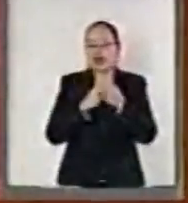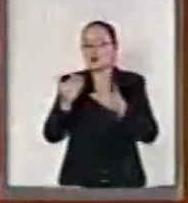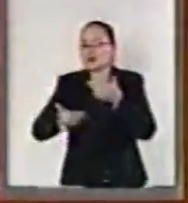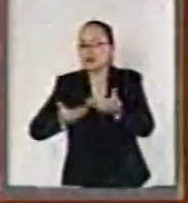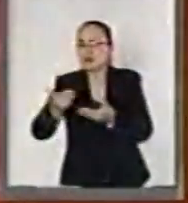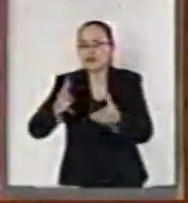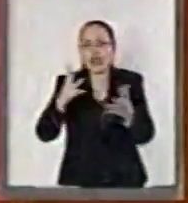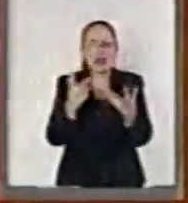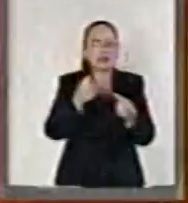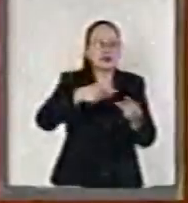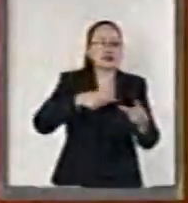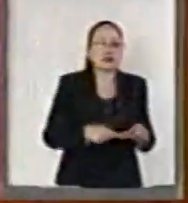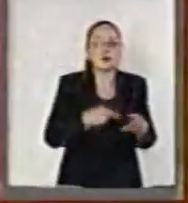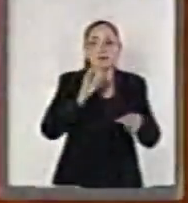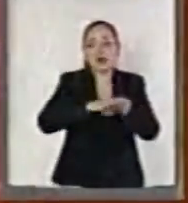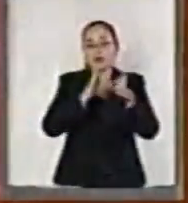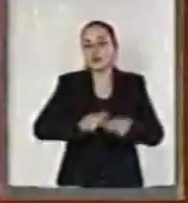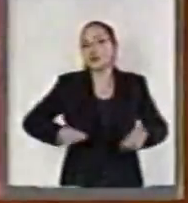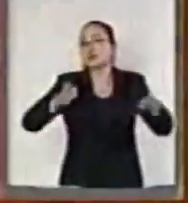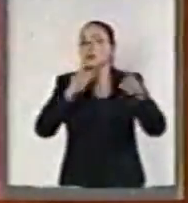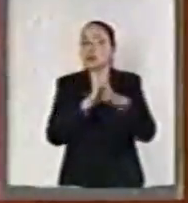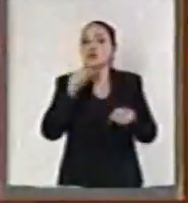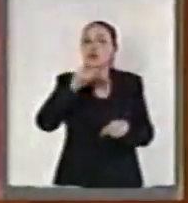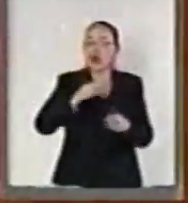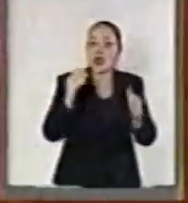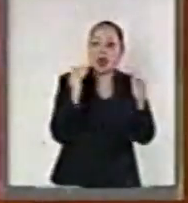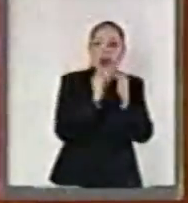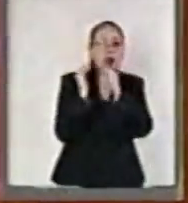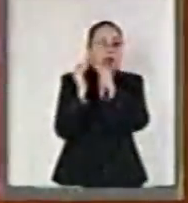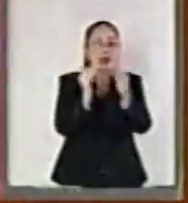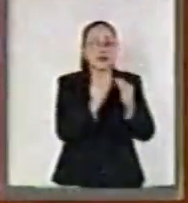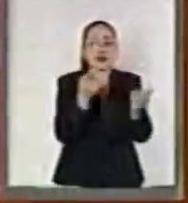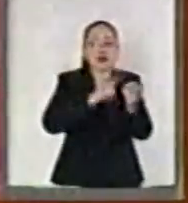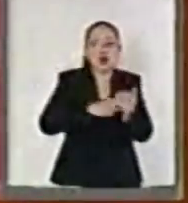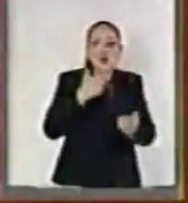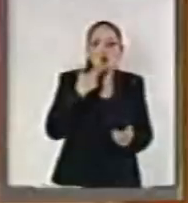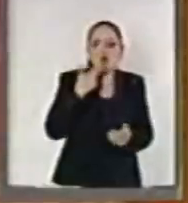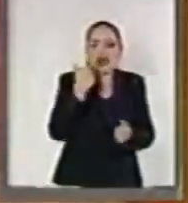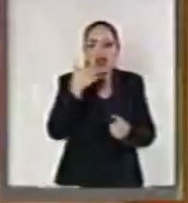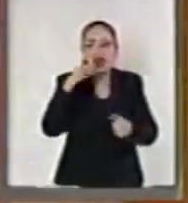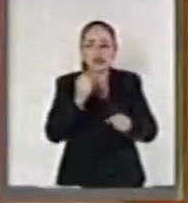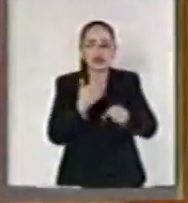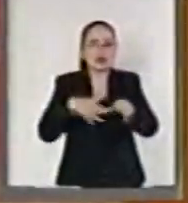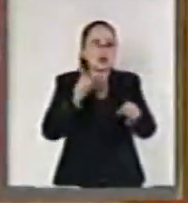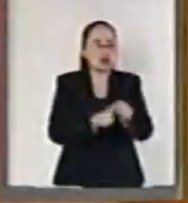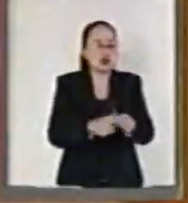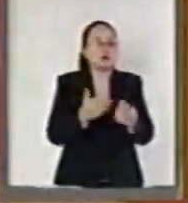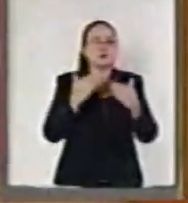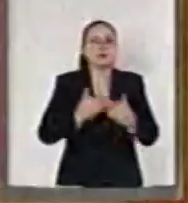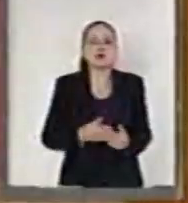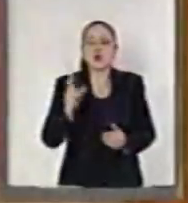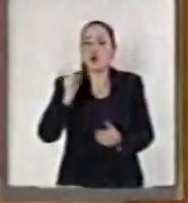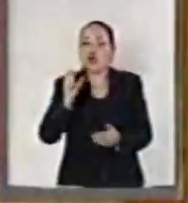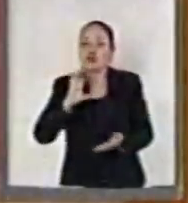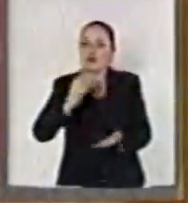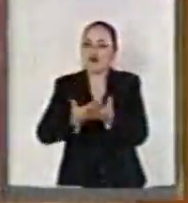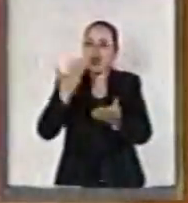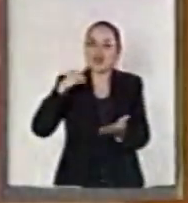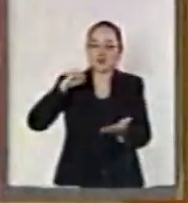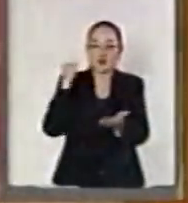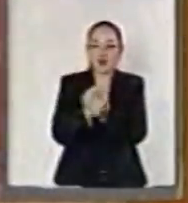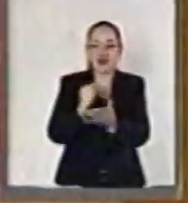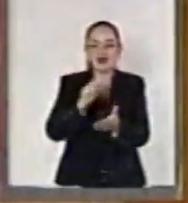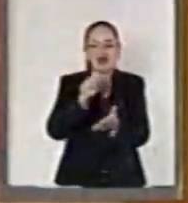servicios y, sobre todo, de los hogares que consumen este combustible. Cuando aprobaron la reforma energética,